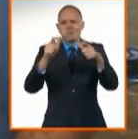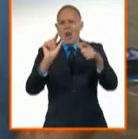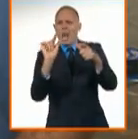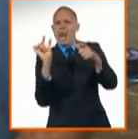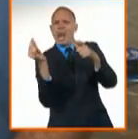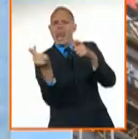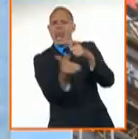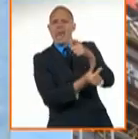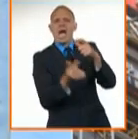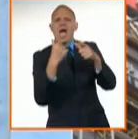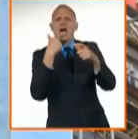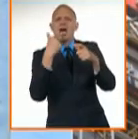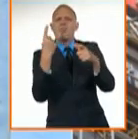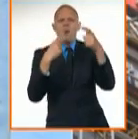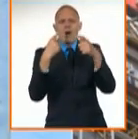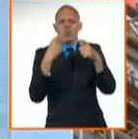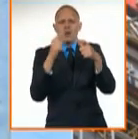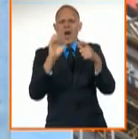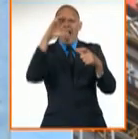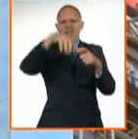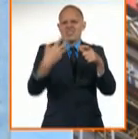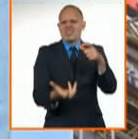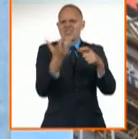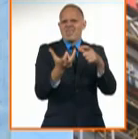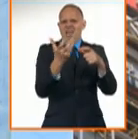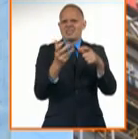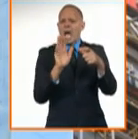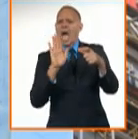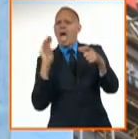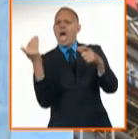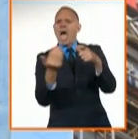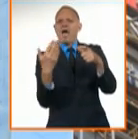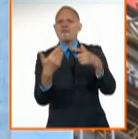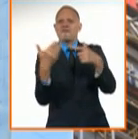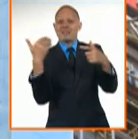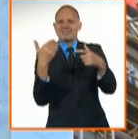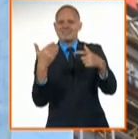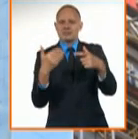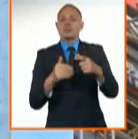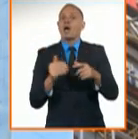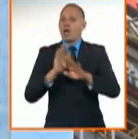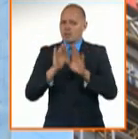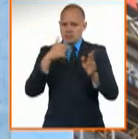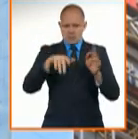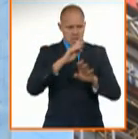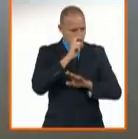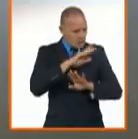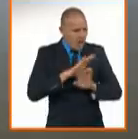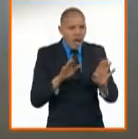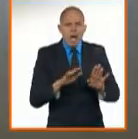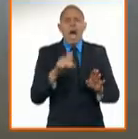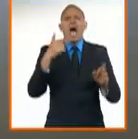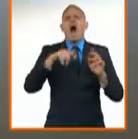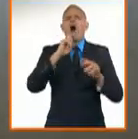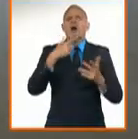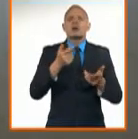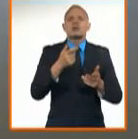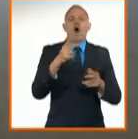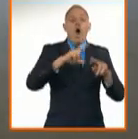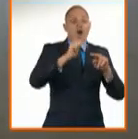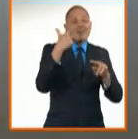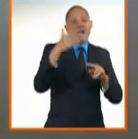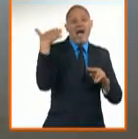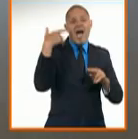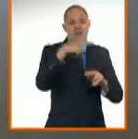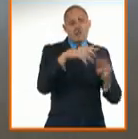resto del bloque la unidad número 2 de felton en el momento de su salida del sistema entregaba al país